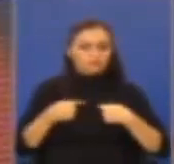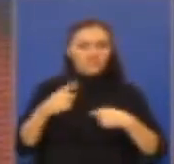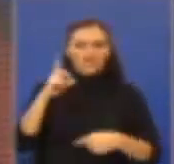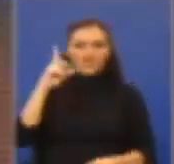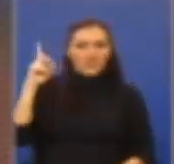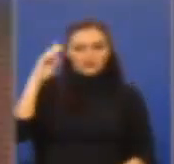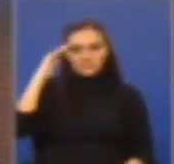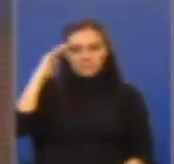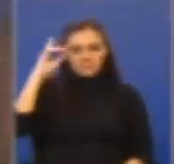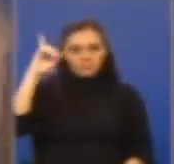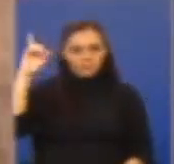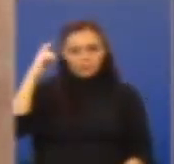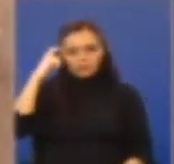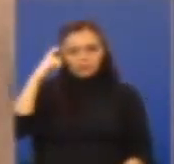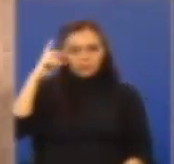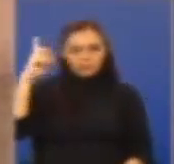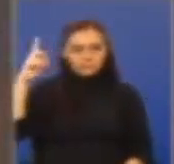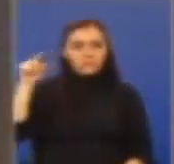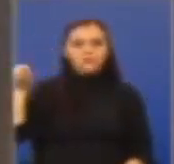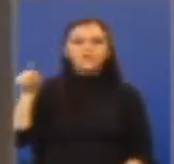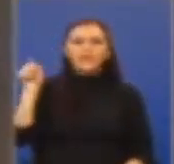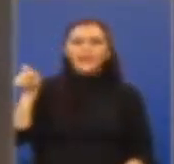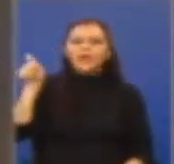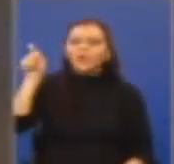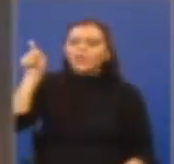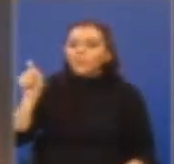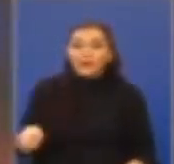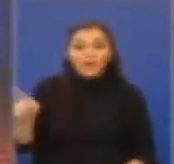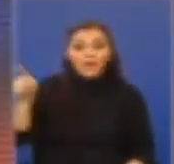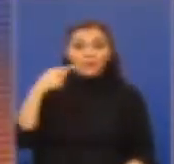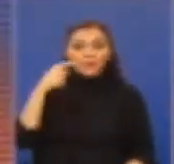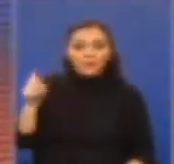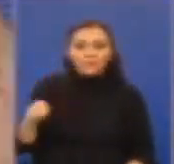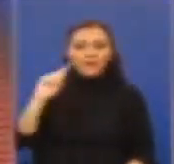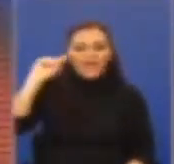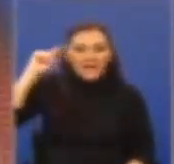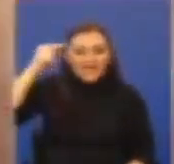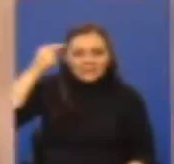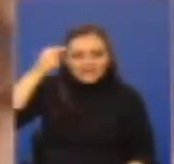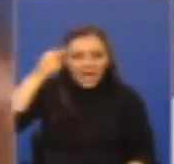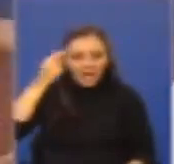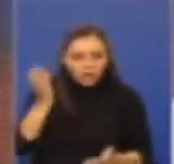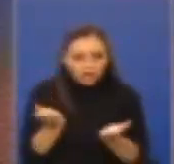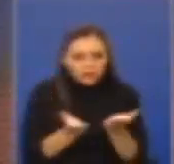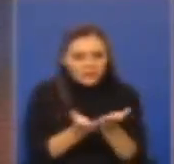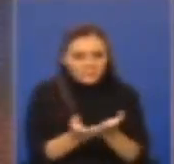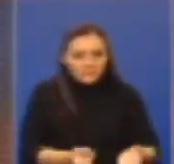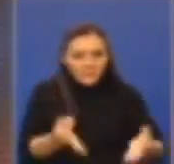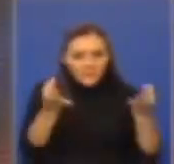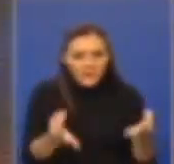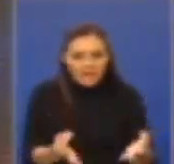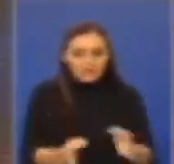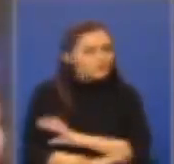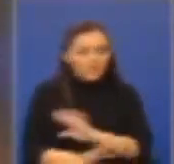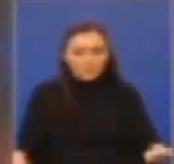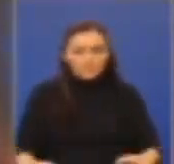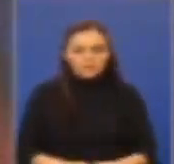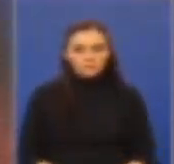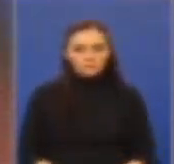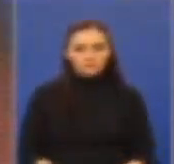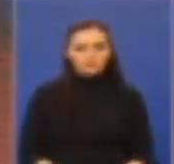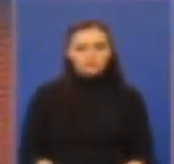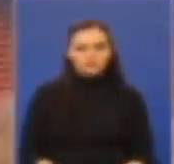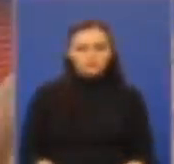para el desarrollo? Un Estado eficiente. Eso le dice Lee Kuan Yew. De derecha, un Estado eficiente. Y es